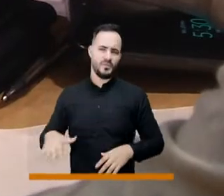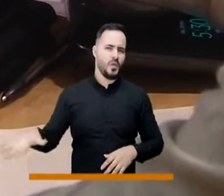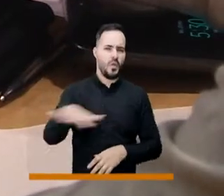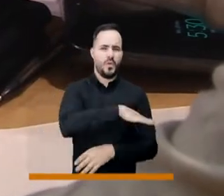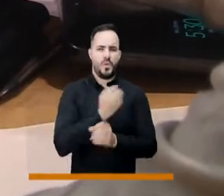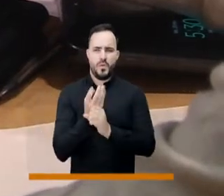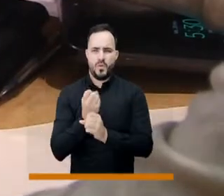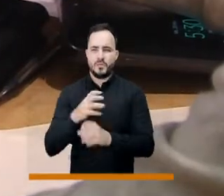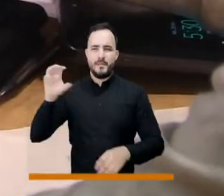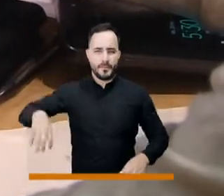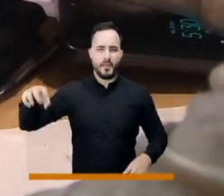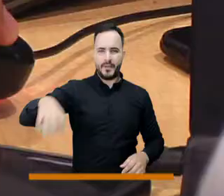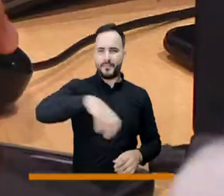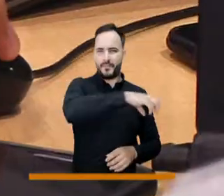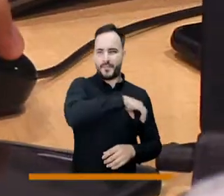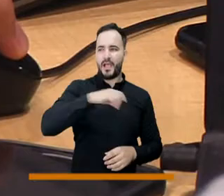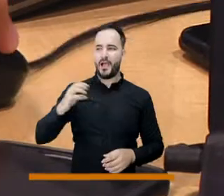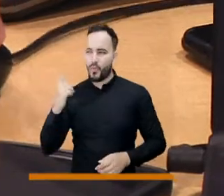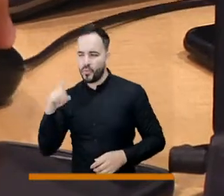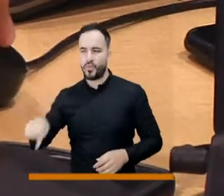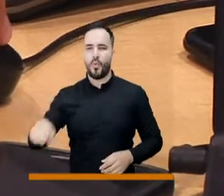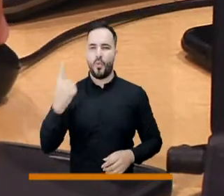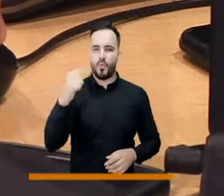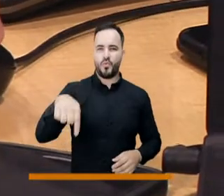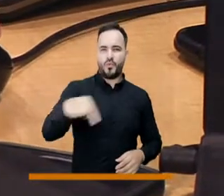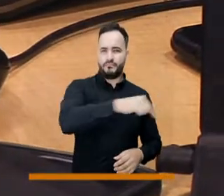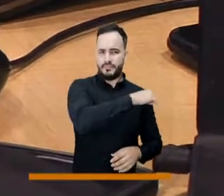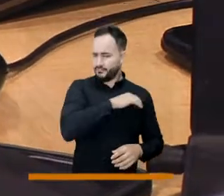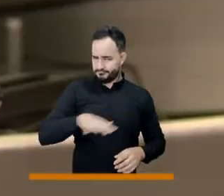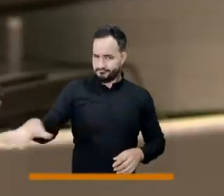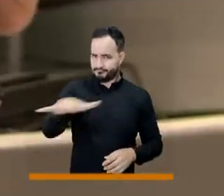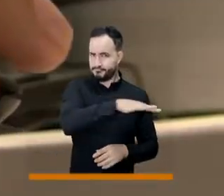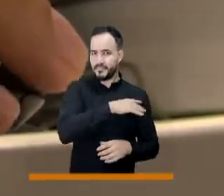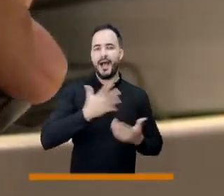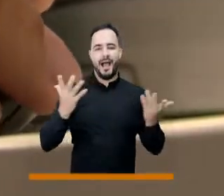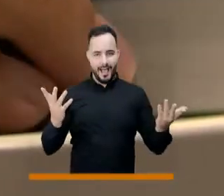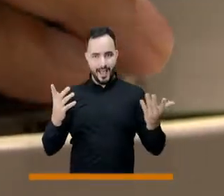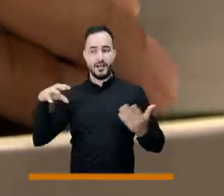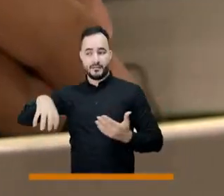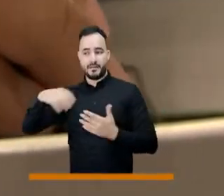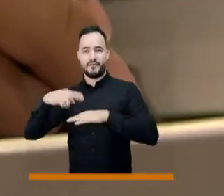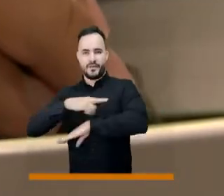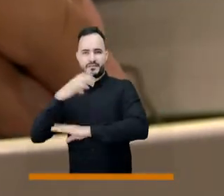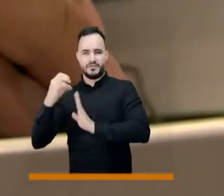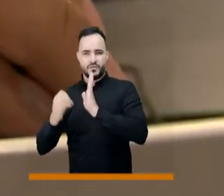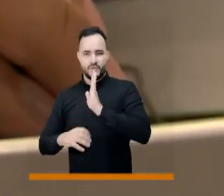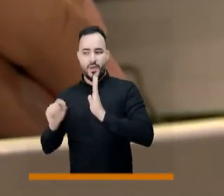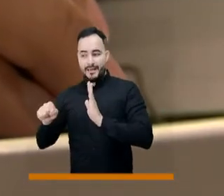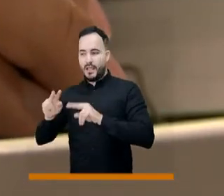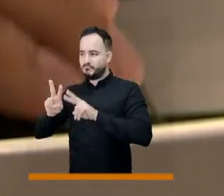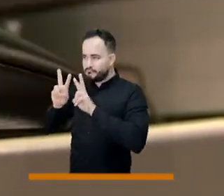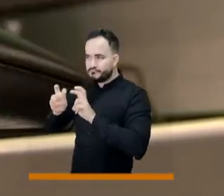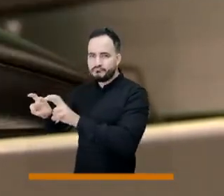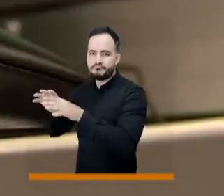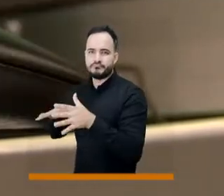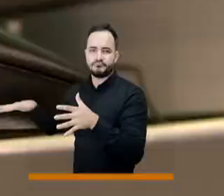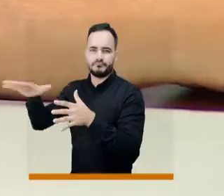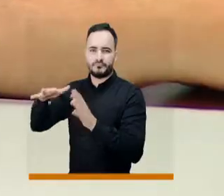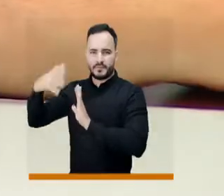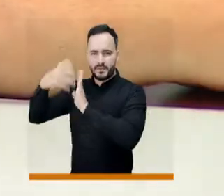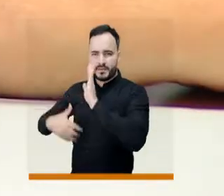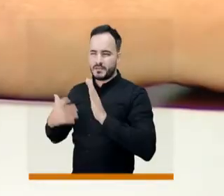como los centros de desarrollo de software van a estar en todas las comunas, pues va a haber que hacer un estudio, un diagnóstico